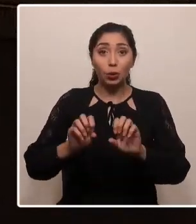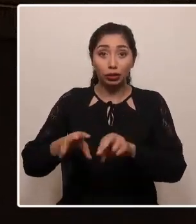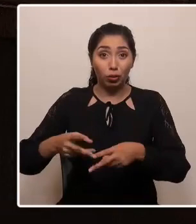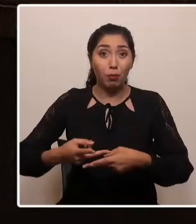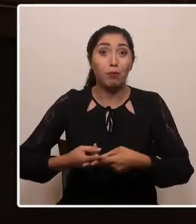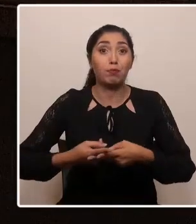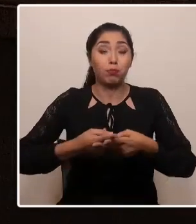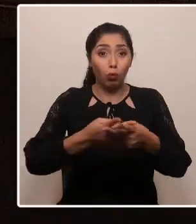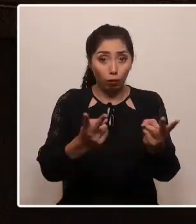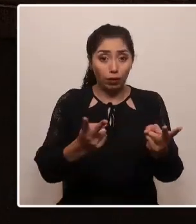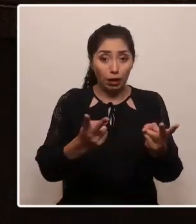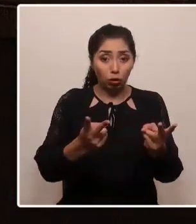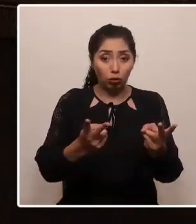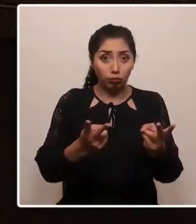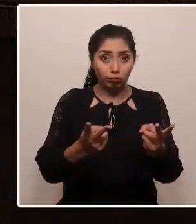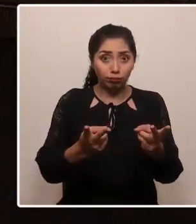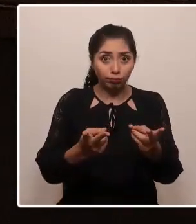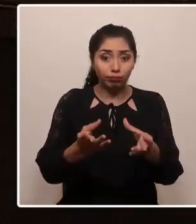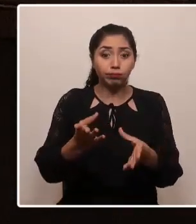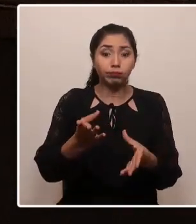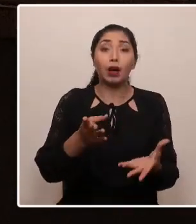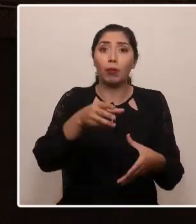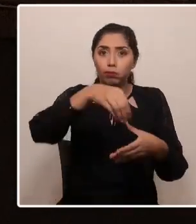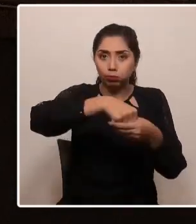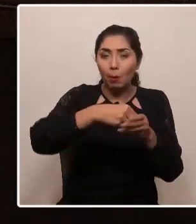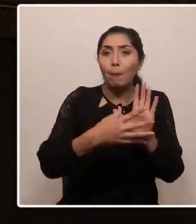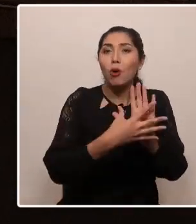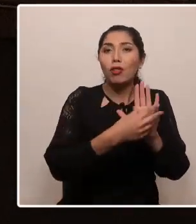estuvo y está en el corazón del modelo de la educación de